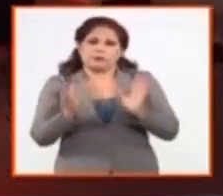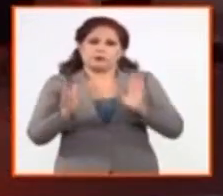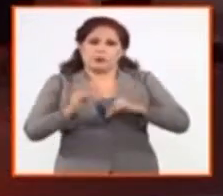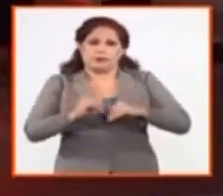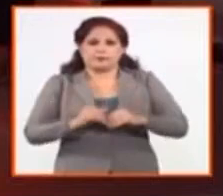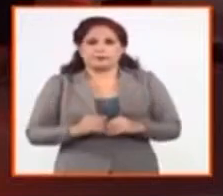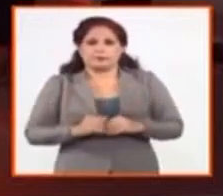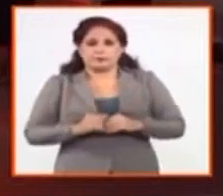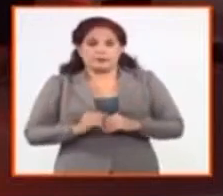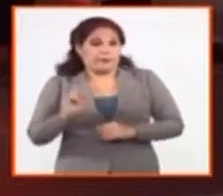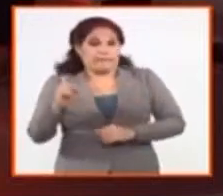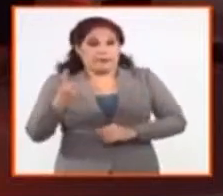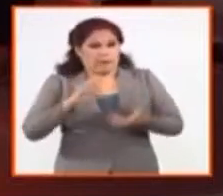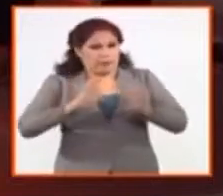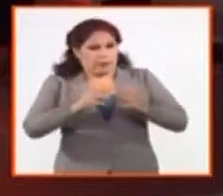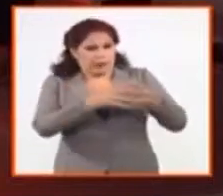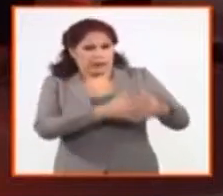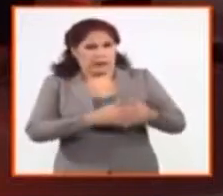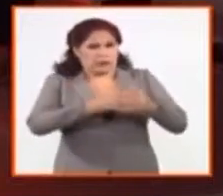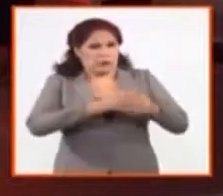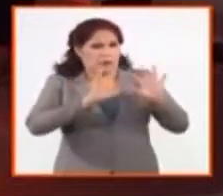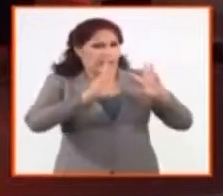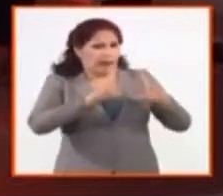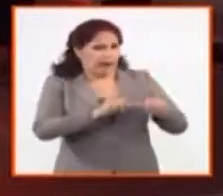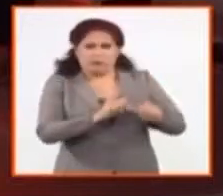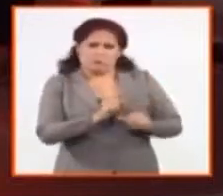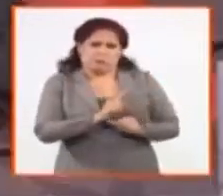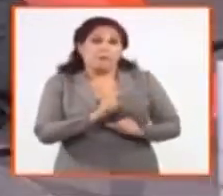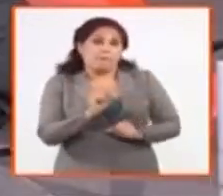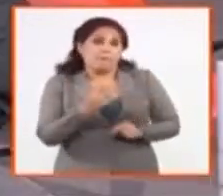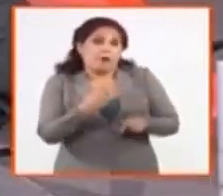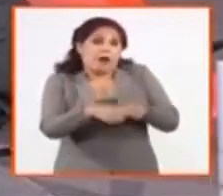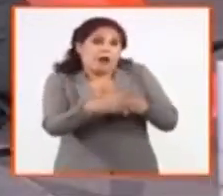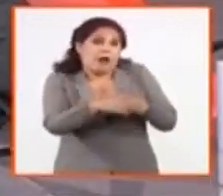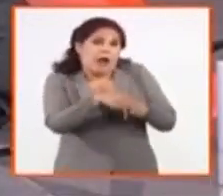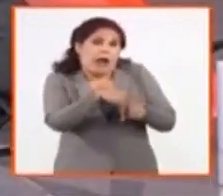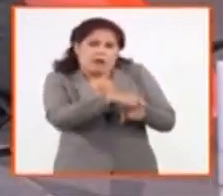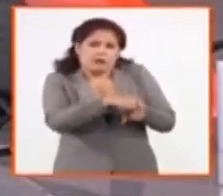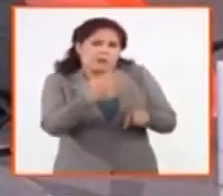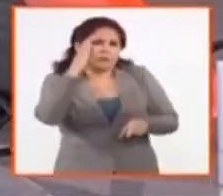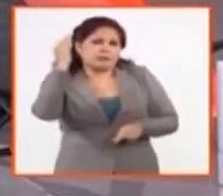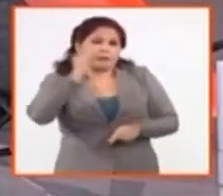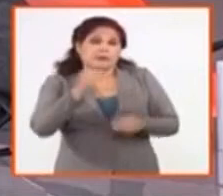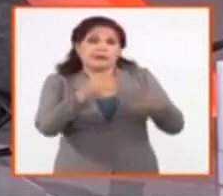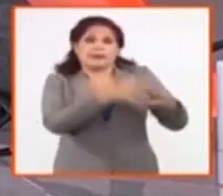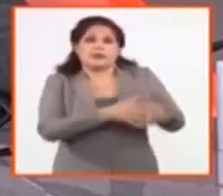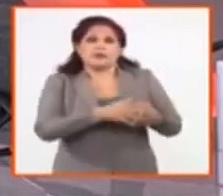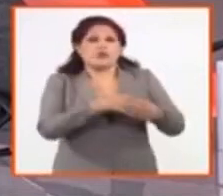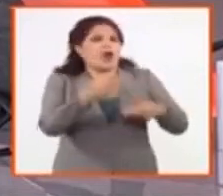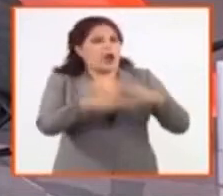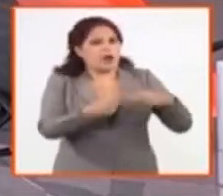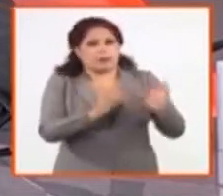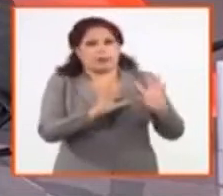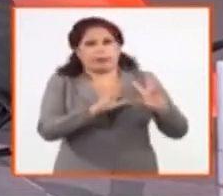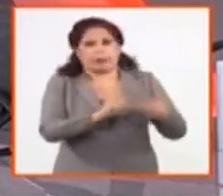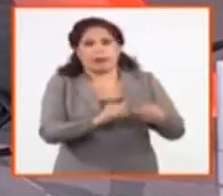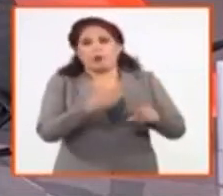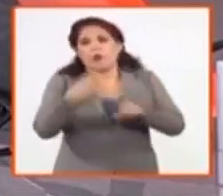no es la primera vez que Estados Unidos hace eso, no por gusto, y quizás sea un tema un día interesante de tratar aquí en la mesa, está estos proyectos